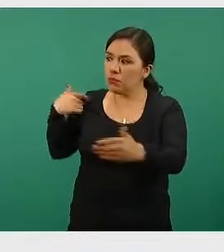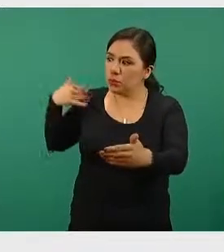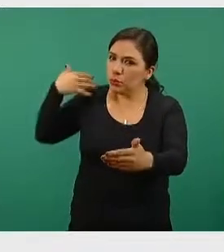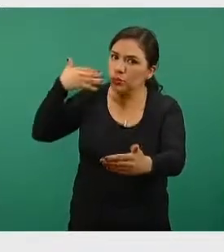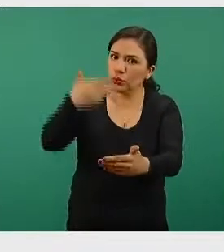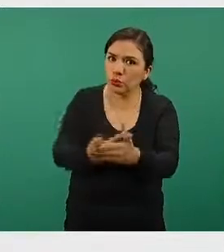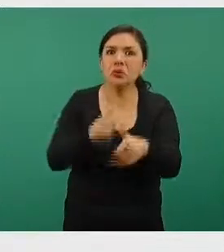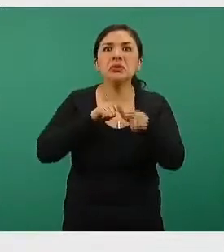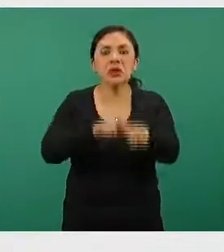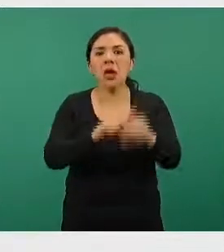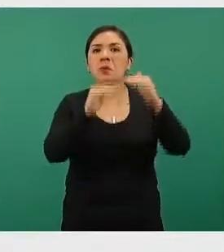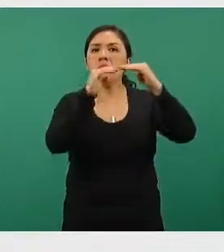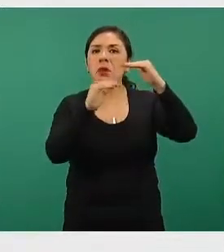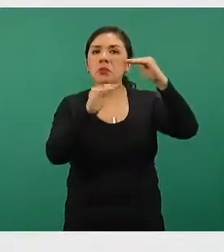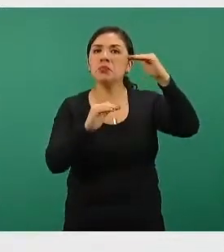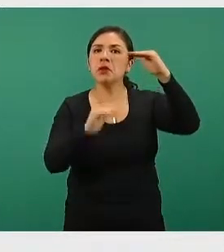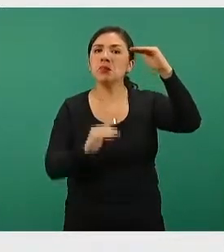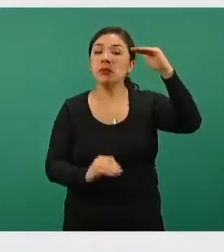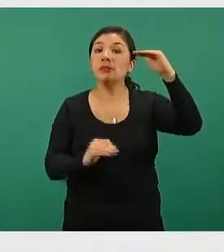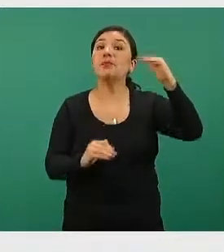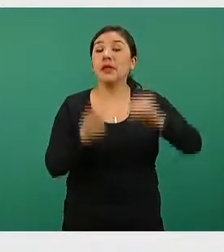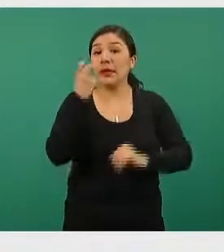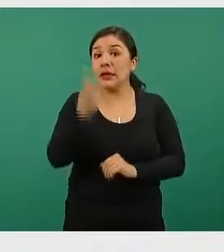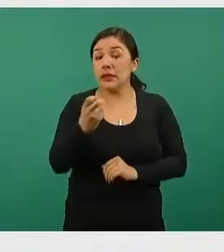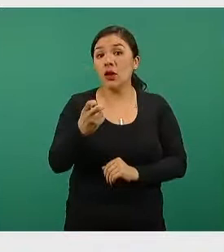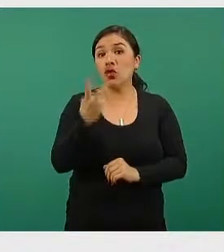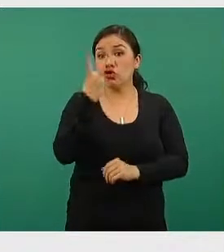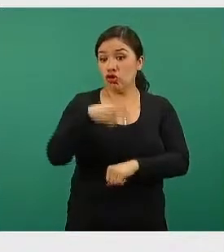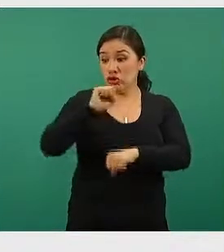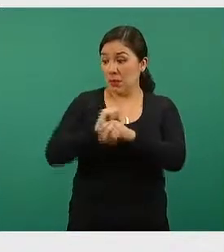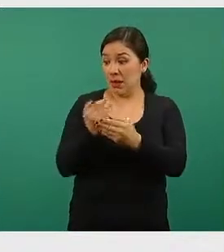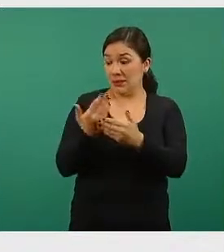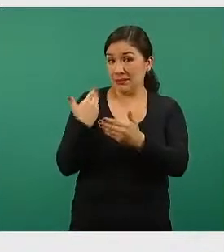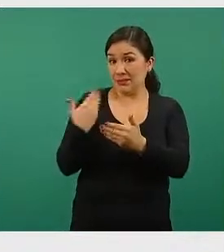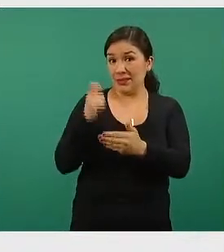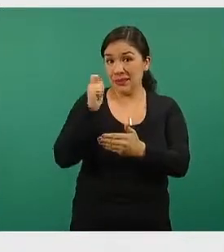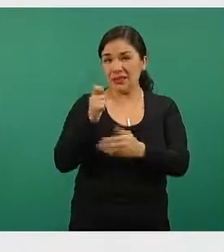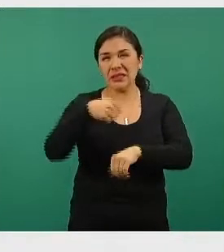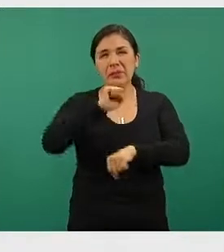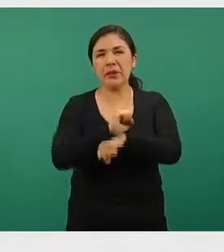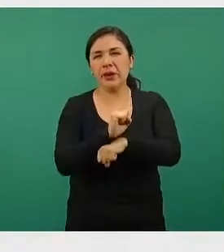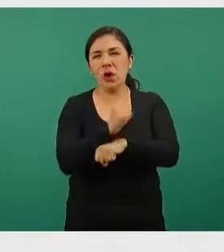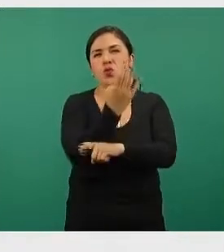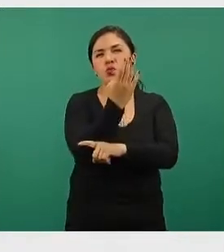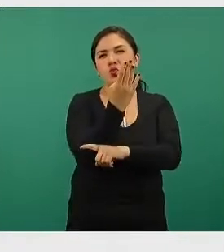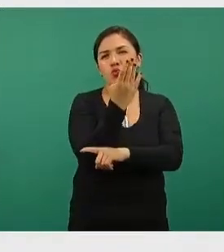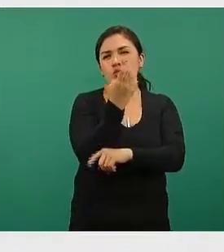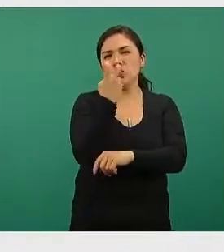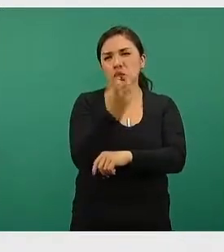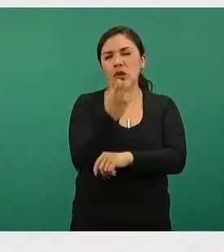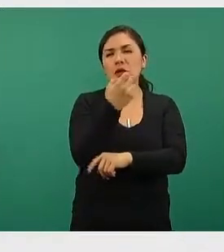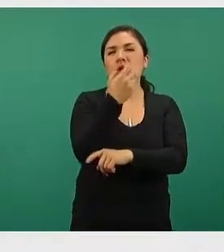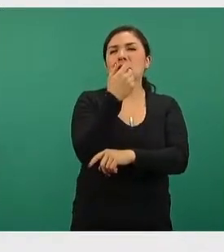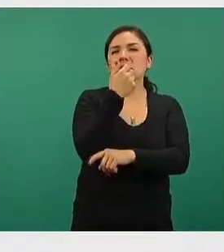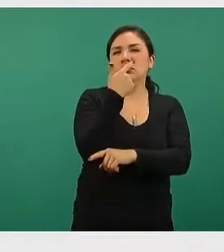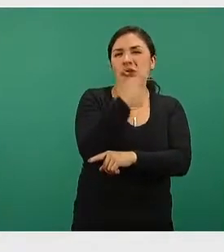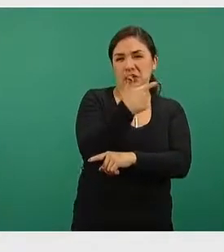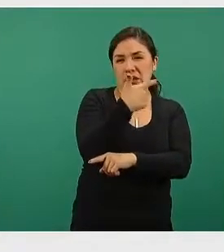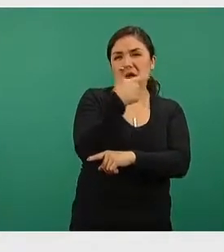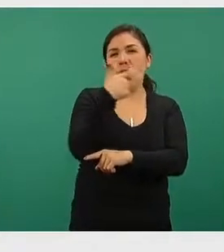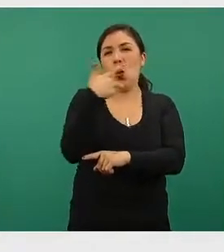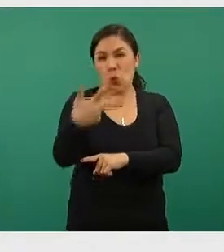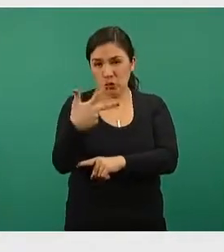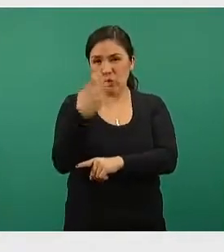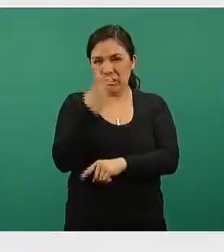tendencia descendente y específicamente para las últimas 2, es decir, para la semana o entre la semana 7 y